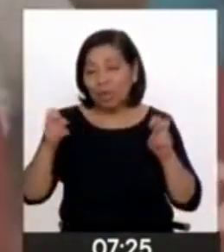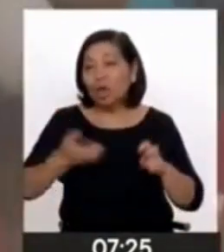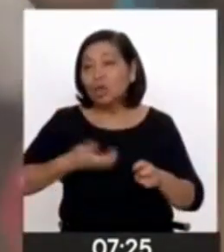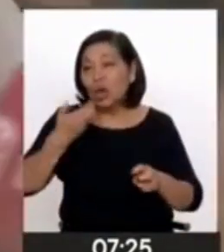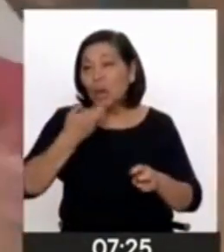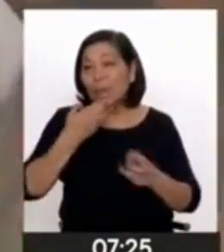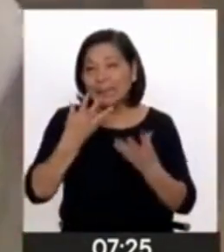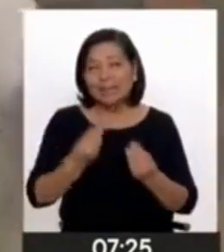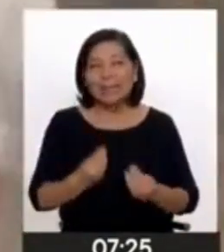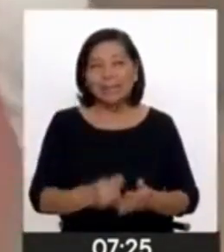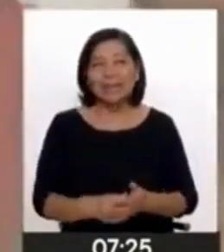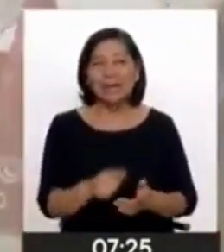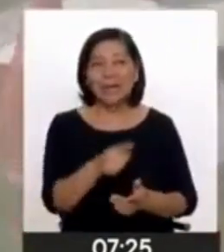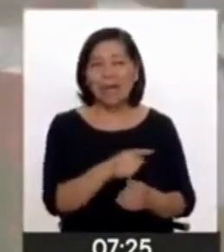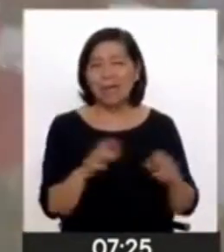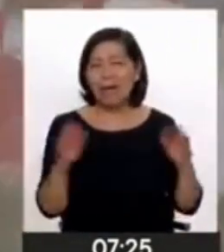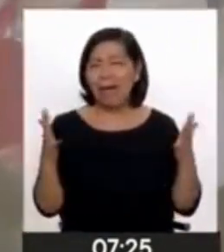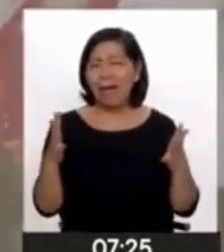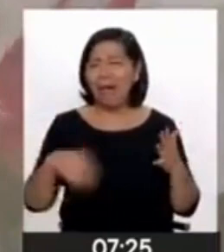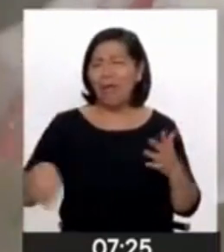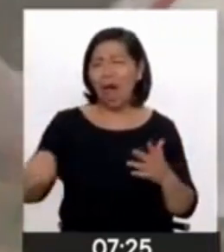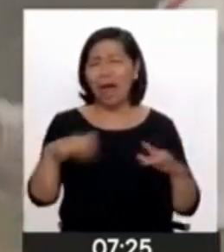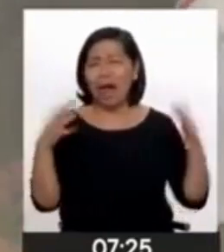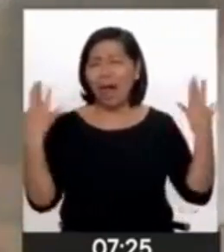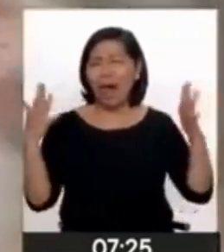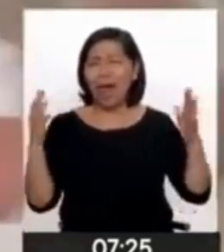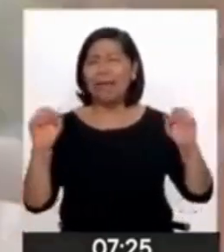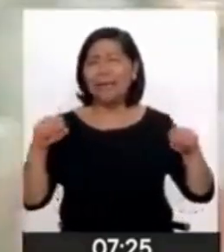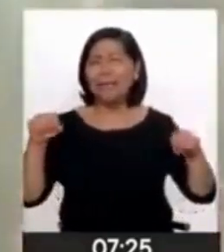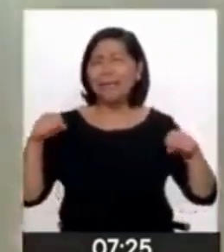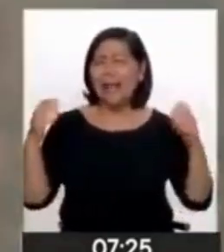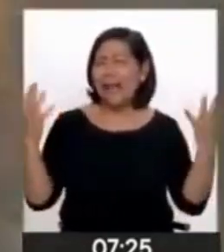más vendido, ¿qué opinan? Un aplauso para la señora. ¡Bravo!